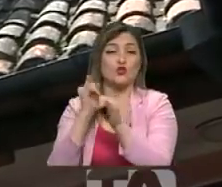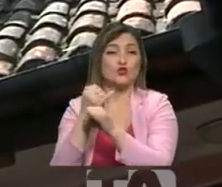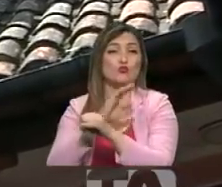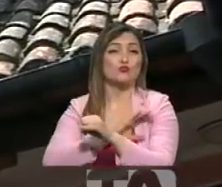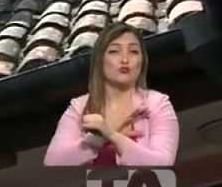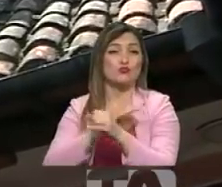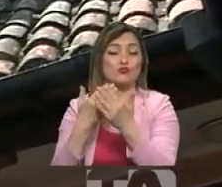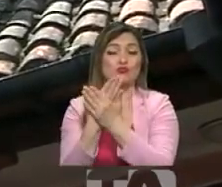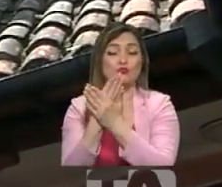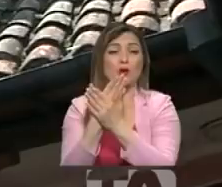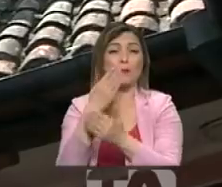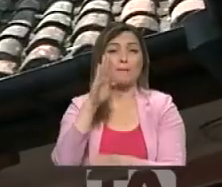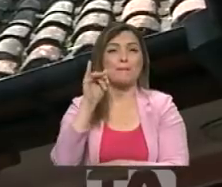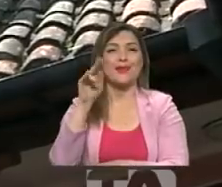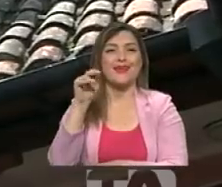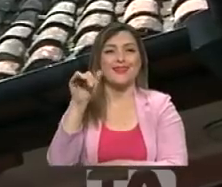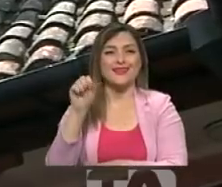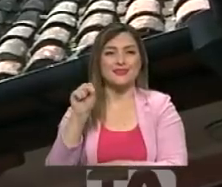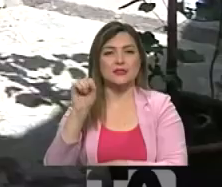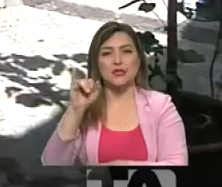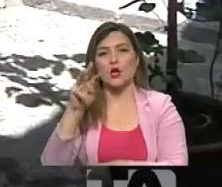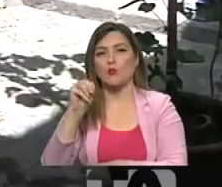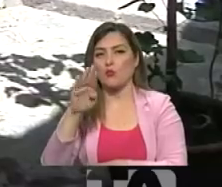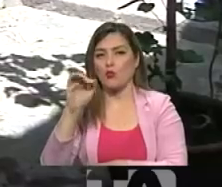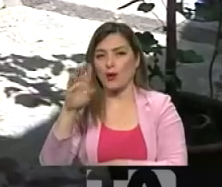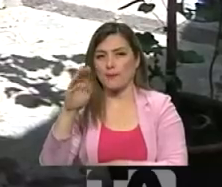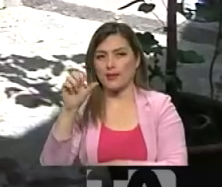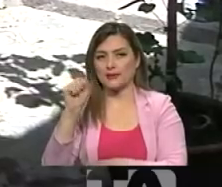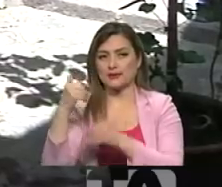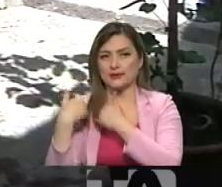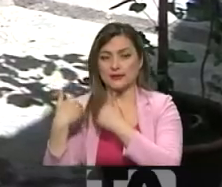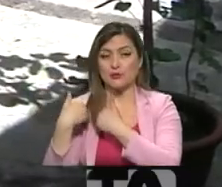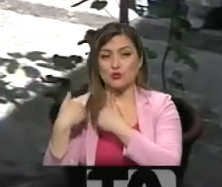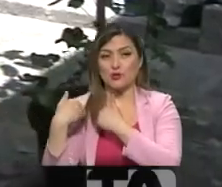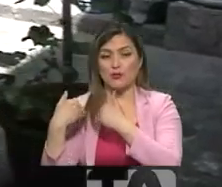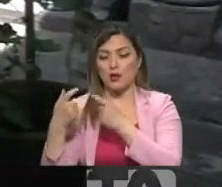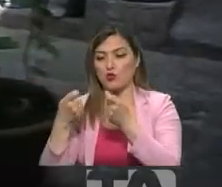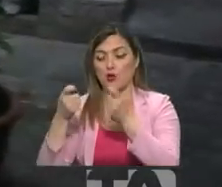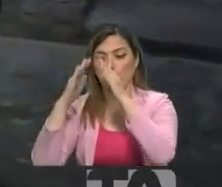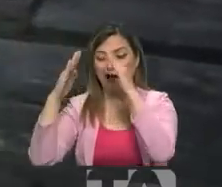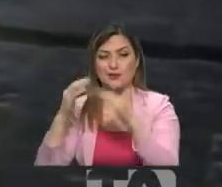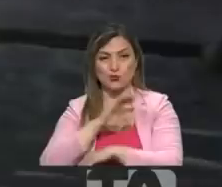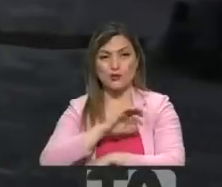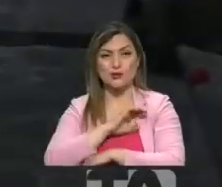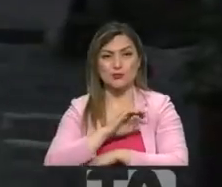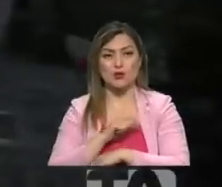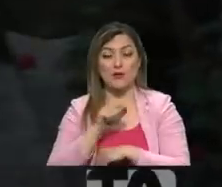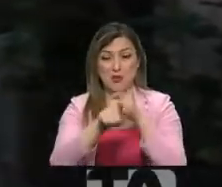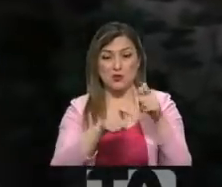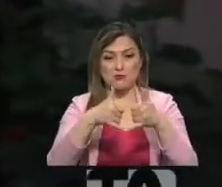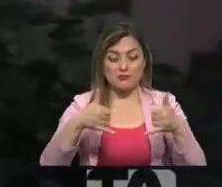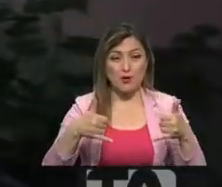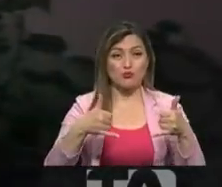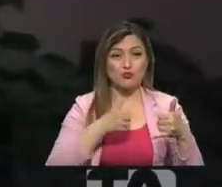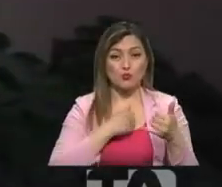entidad municipal llamada Bienes Inmuebles. A los ocupantes no se les avisó de este cambio. Y hoy actualmente pues ya estas casas